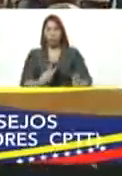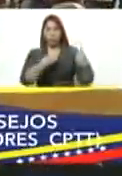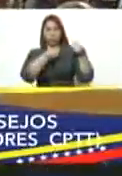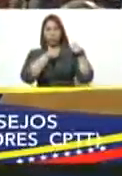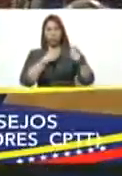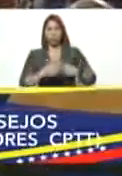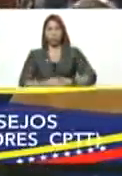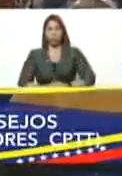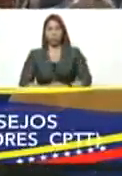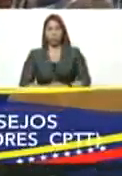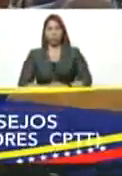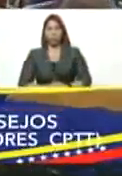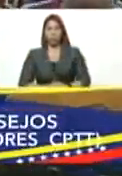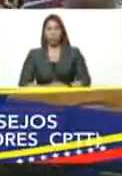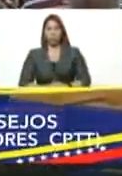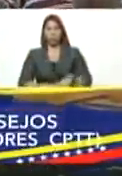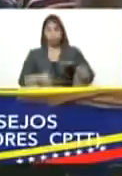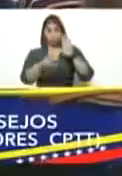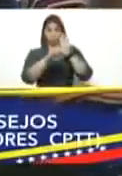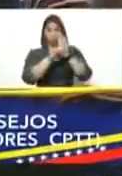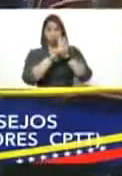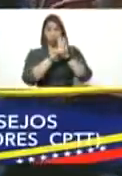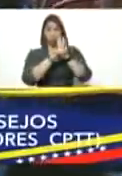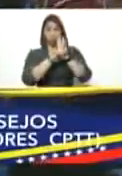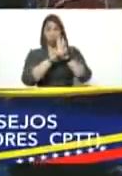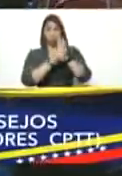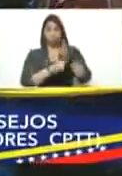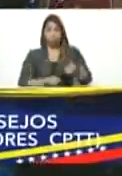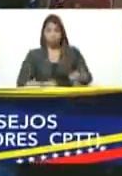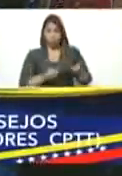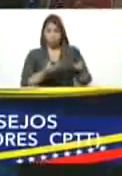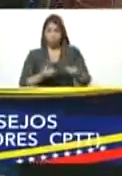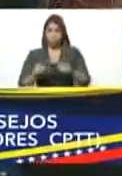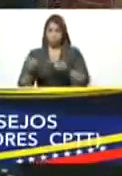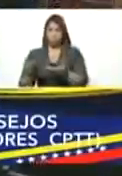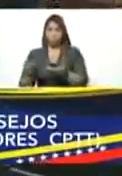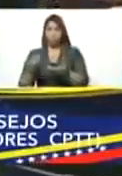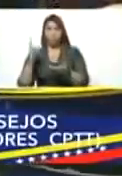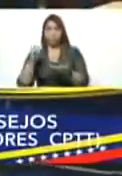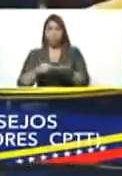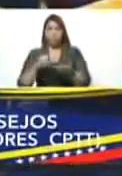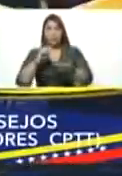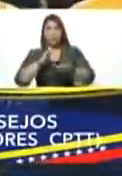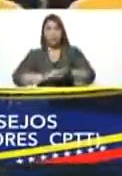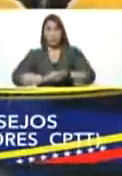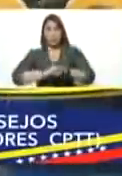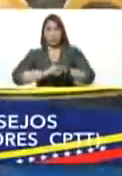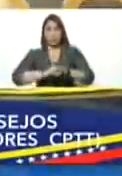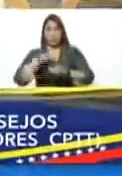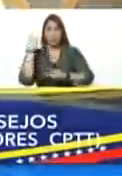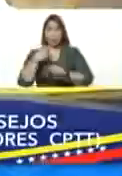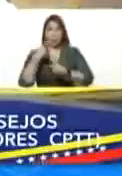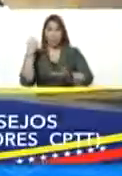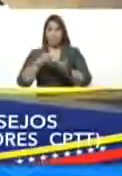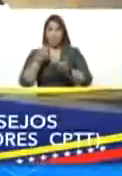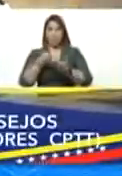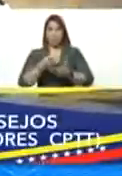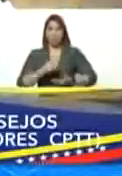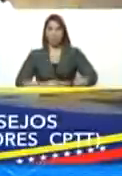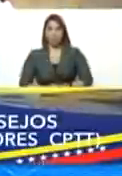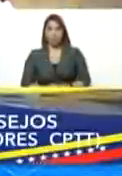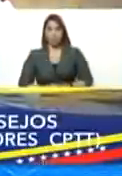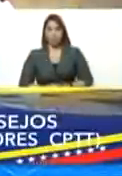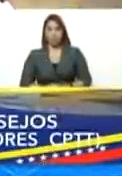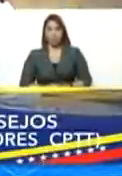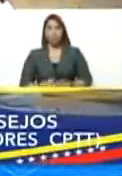responsable y legal, le aportas al CENIAT lo que tienes que aportar. Y le aportas